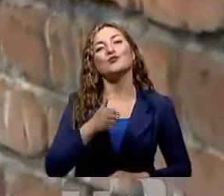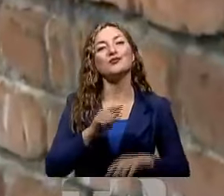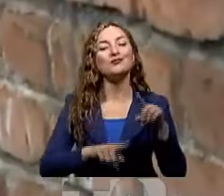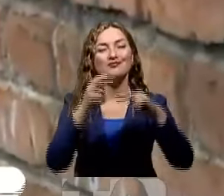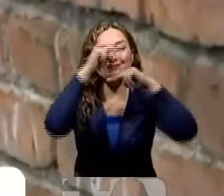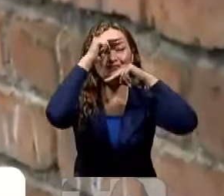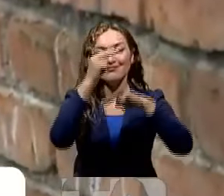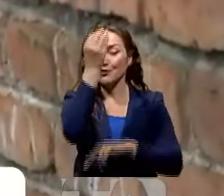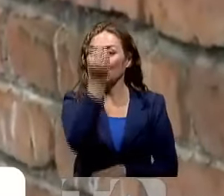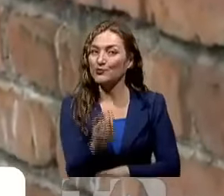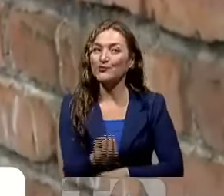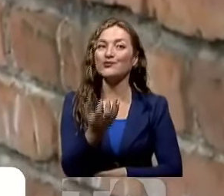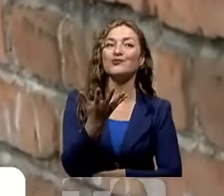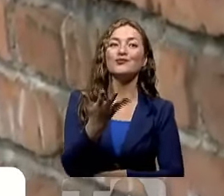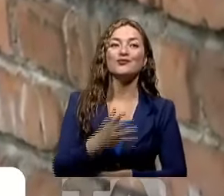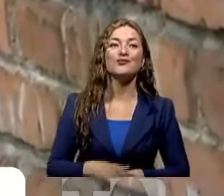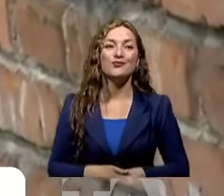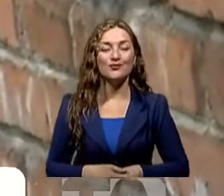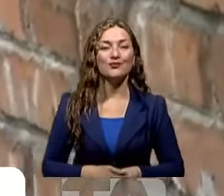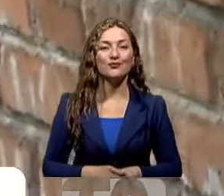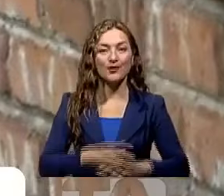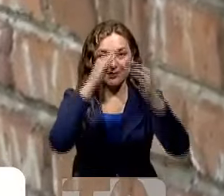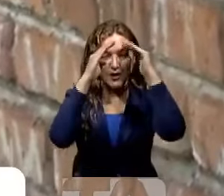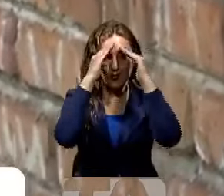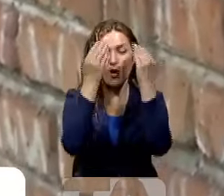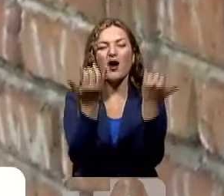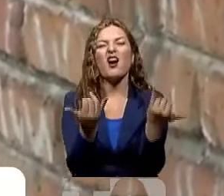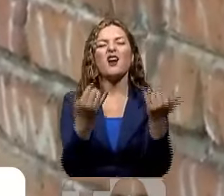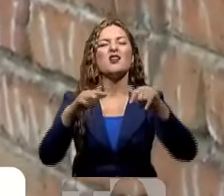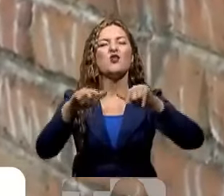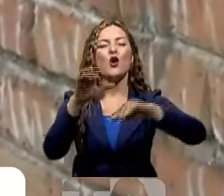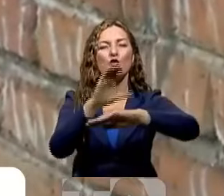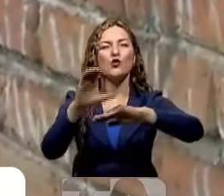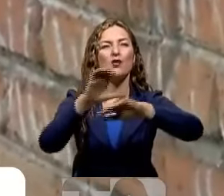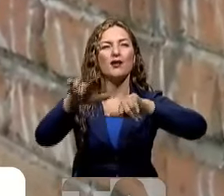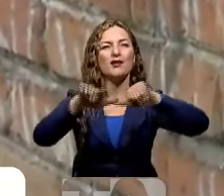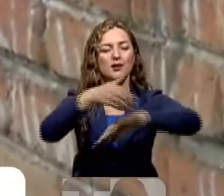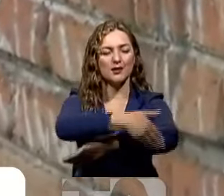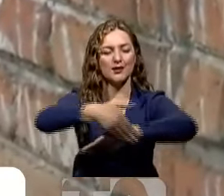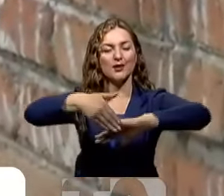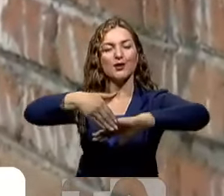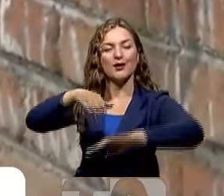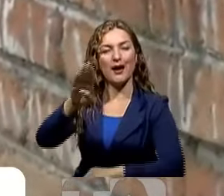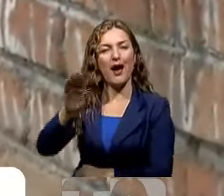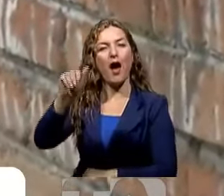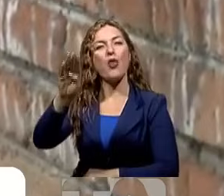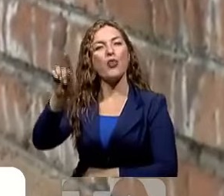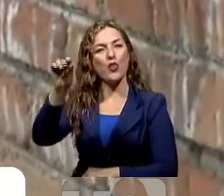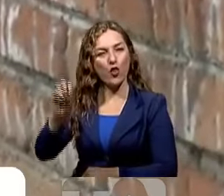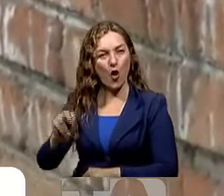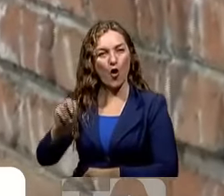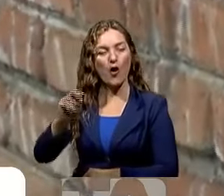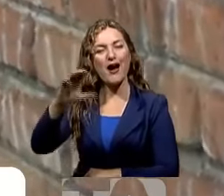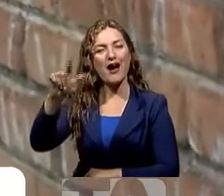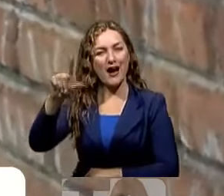queridos amigos televidentes, muy buenos días. Pues bueno, yo les saludo desde el sector de Conocoto, exactamente en la calle Abdón Calderón. Y bueno,